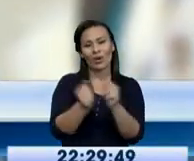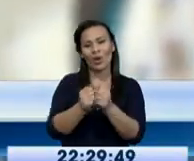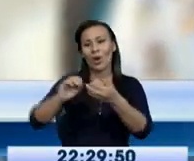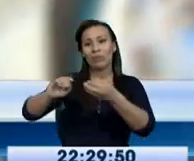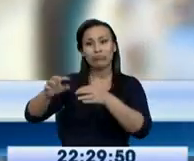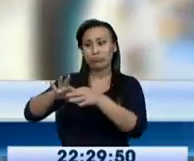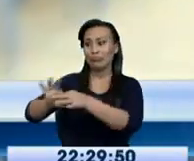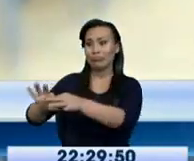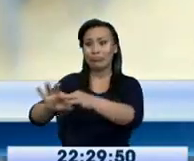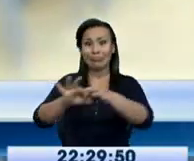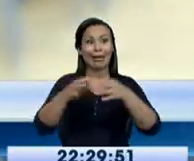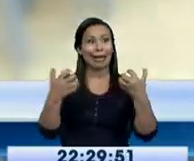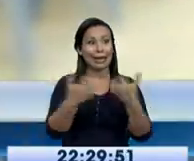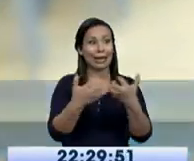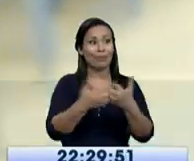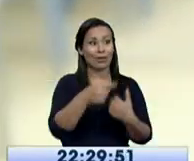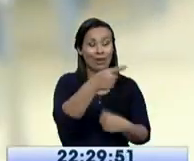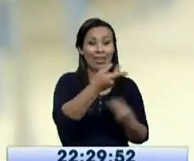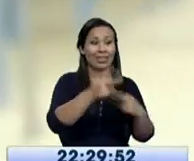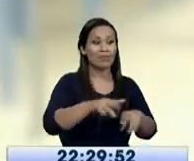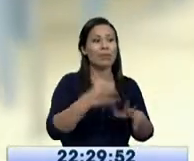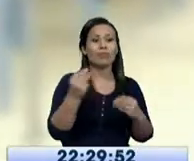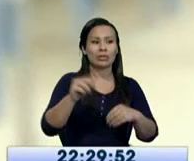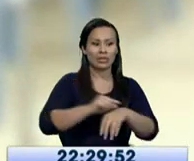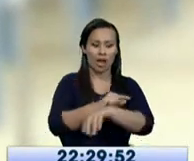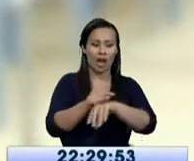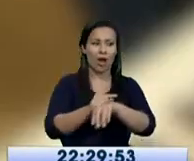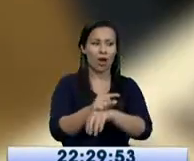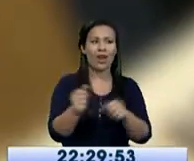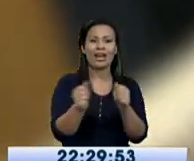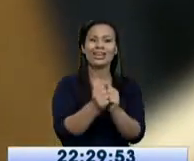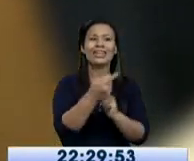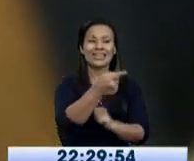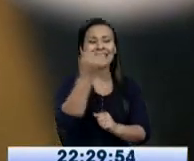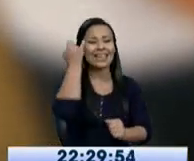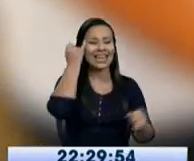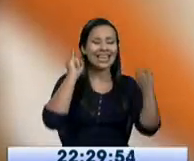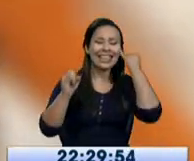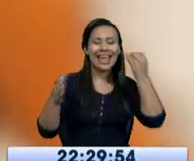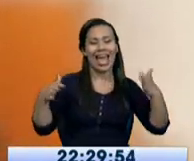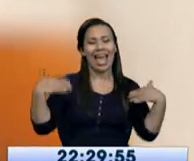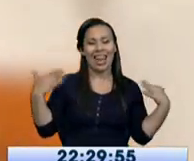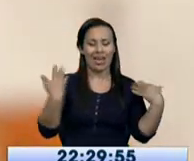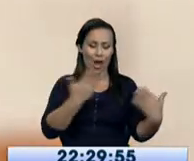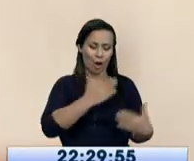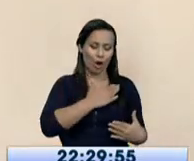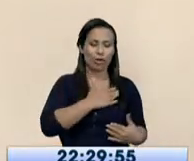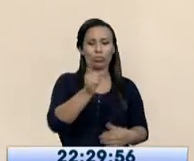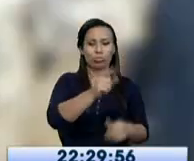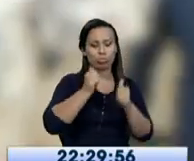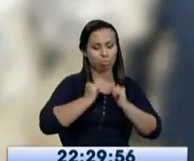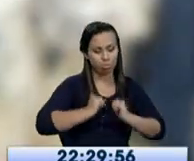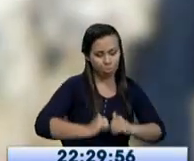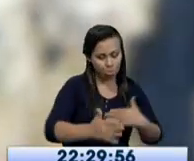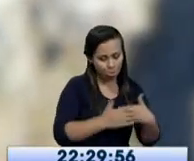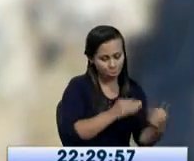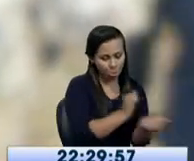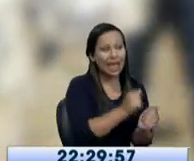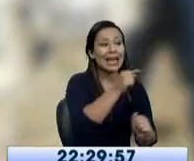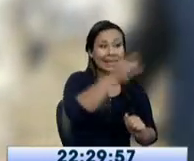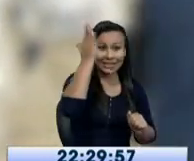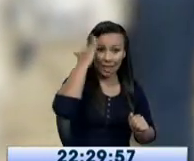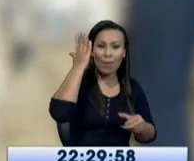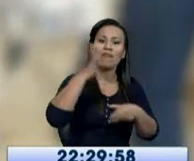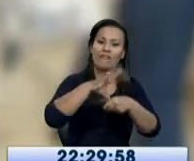ellas en equipo. Celebración que se extendió por varias horas con la finalidad de alegrar los corazones y también disfrutar del feriado.